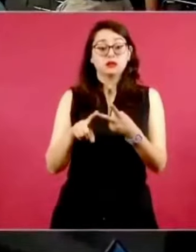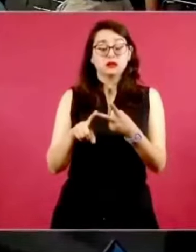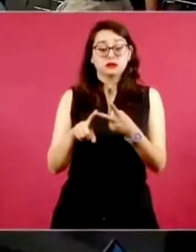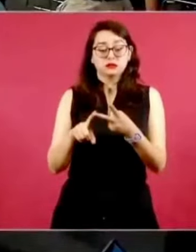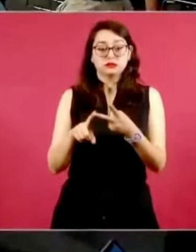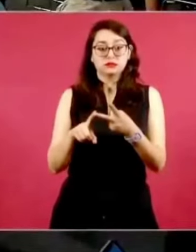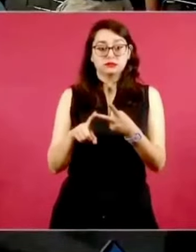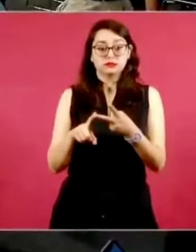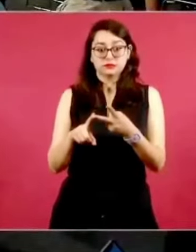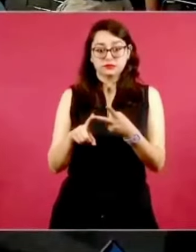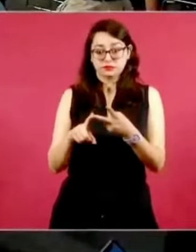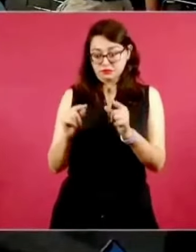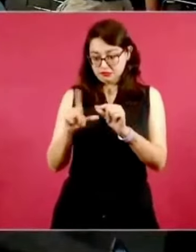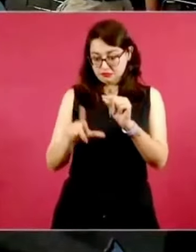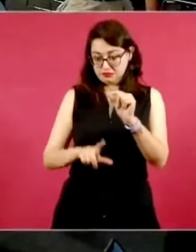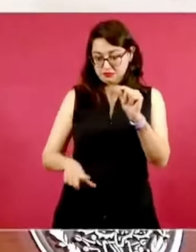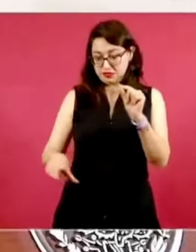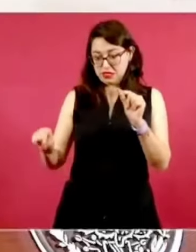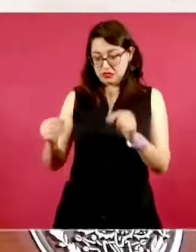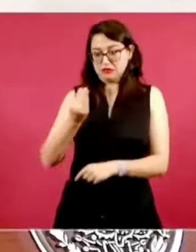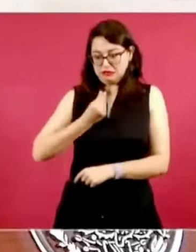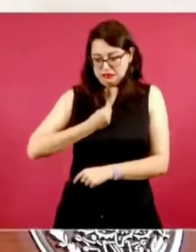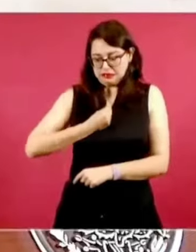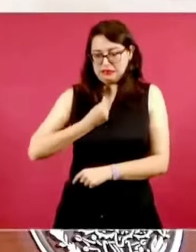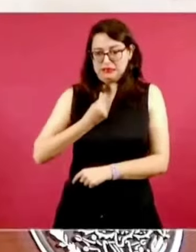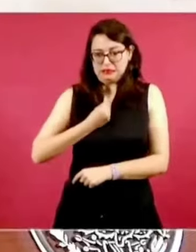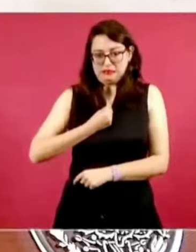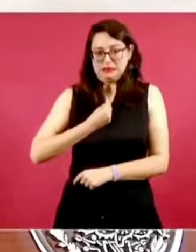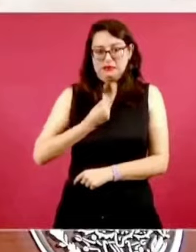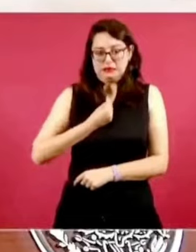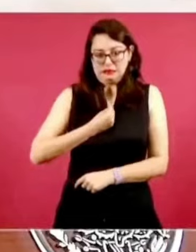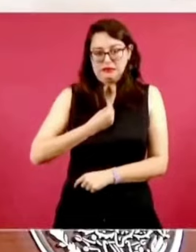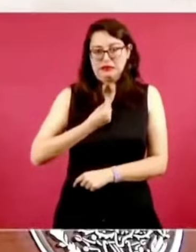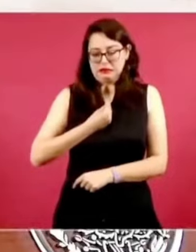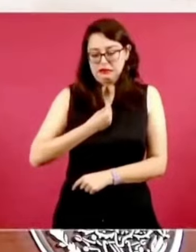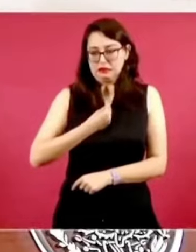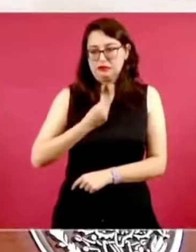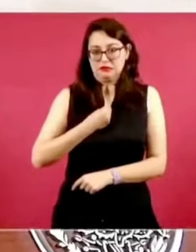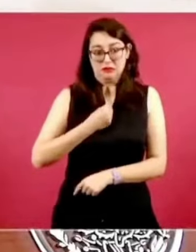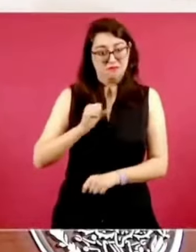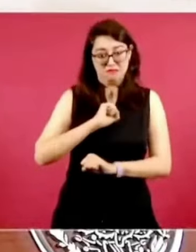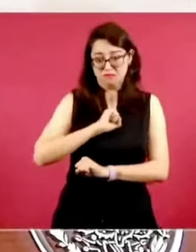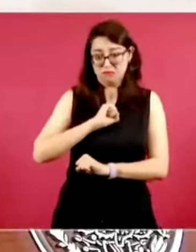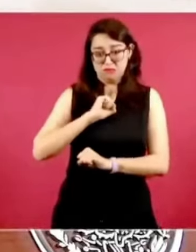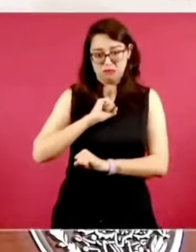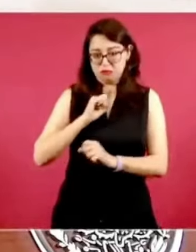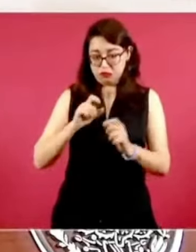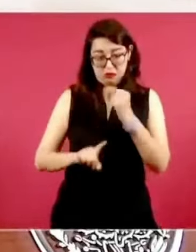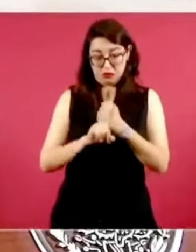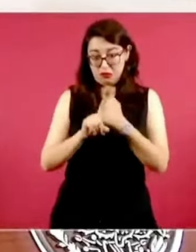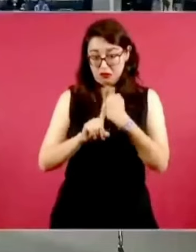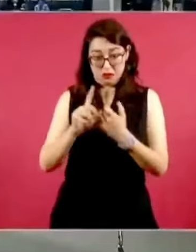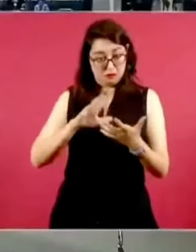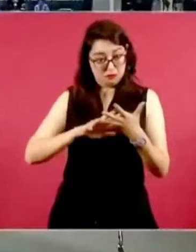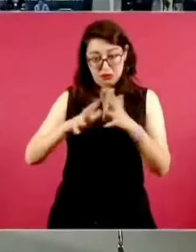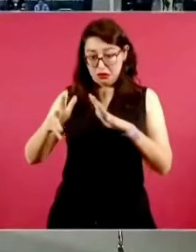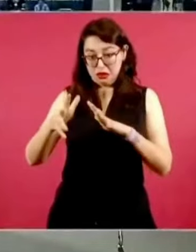para que este país No estallara por entero fue la economía